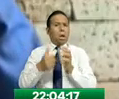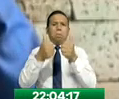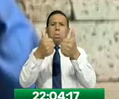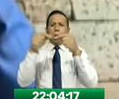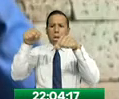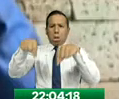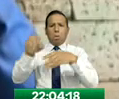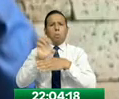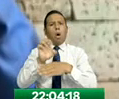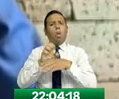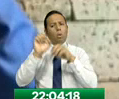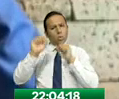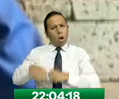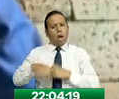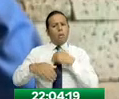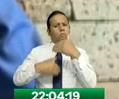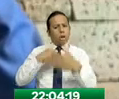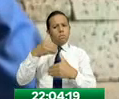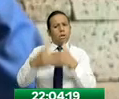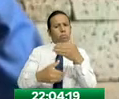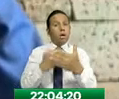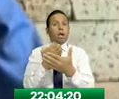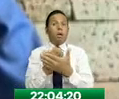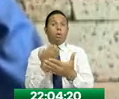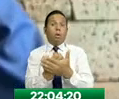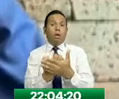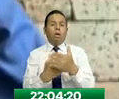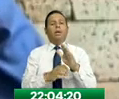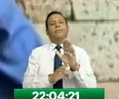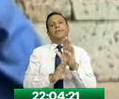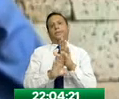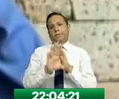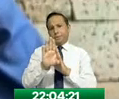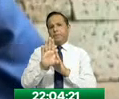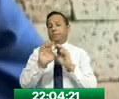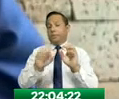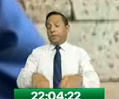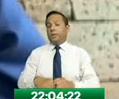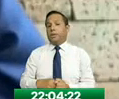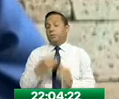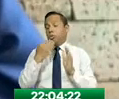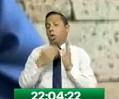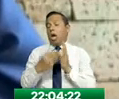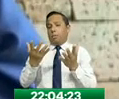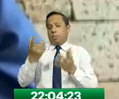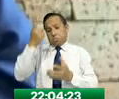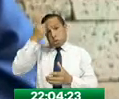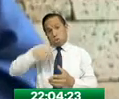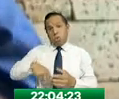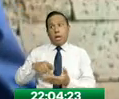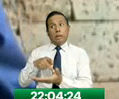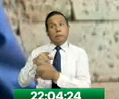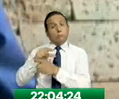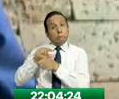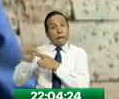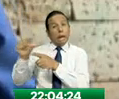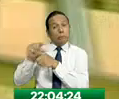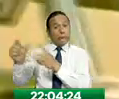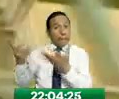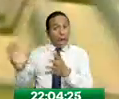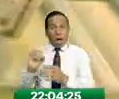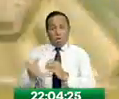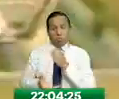hay la cancelación de operaciones. Y por lo tanto se recuperan los bonos. Si usted no cancela, no puede recuperar los